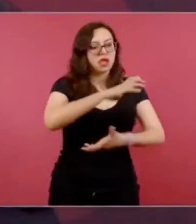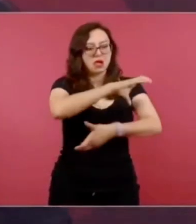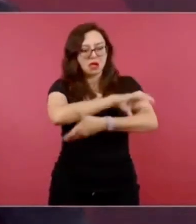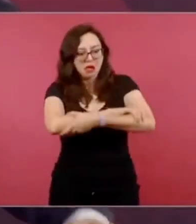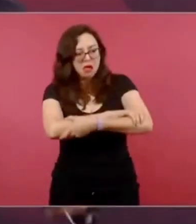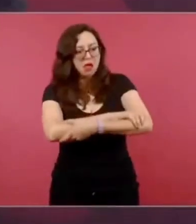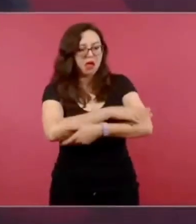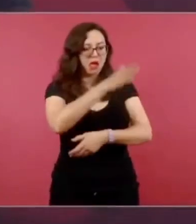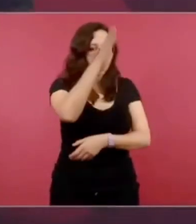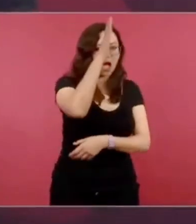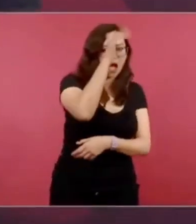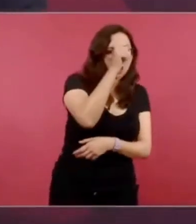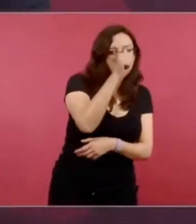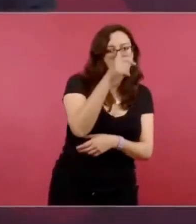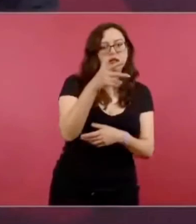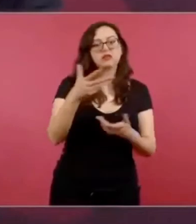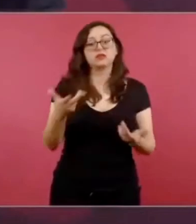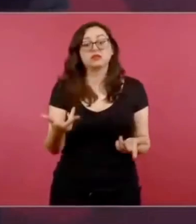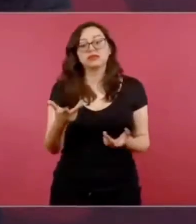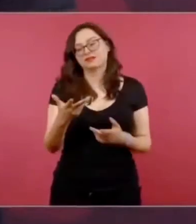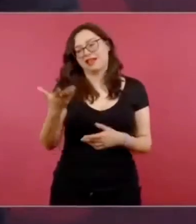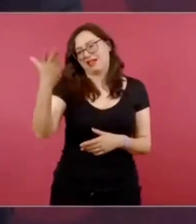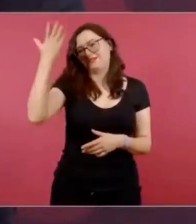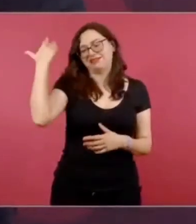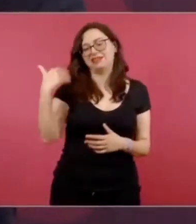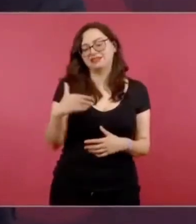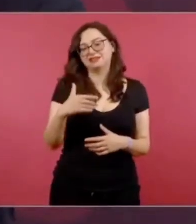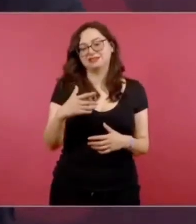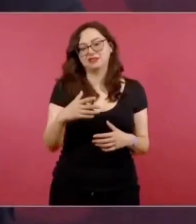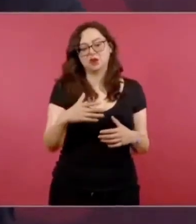los que aparentemente eran distintos, ¿no?